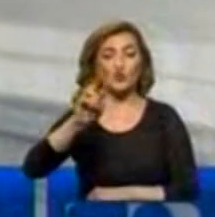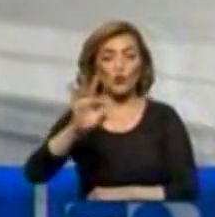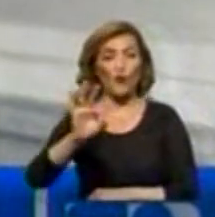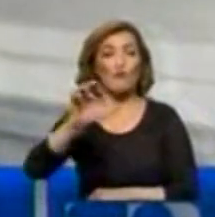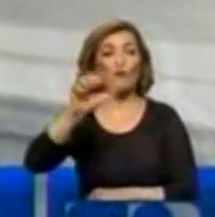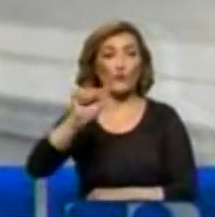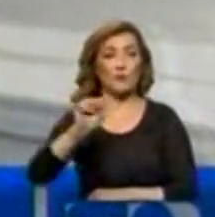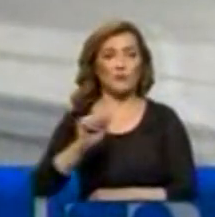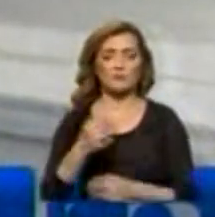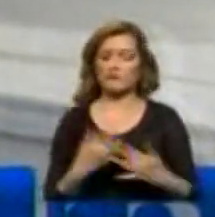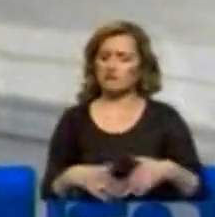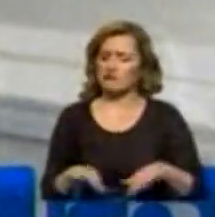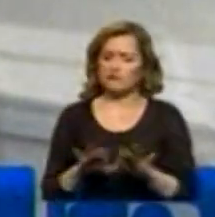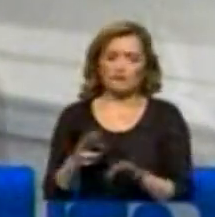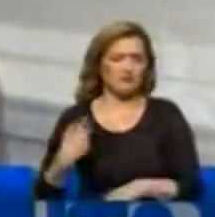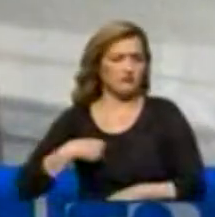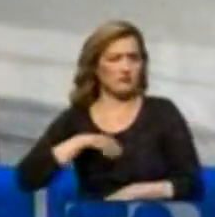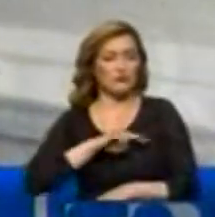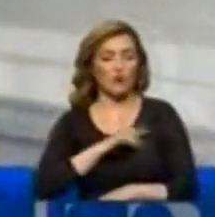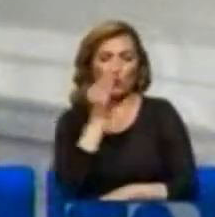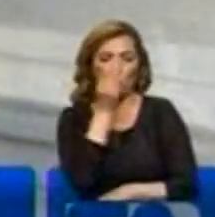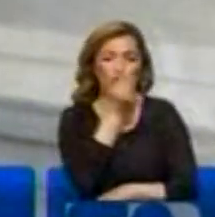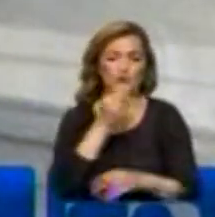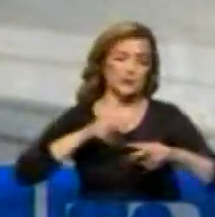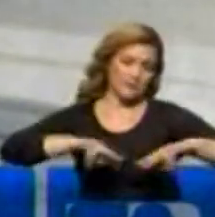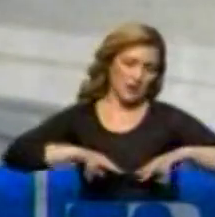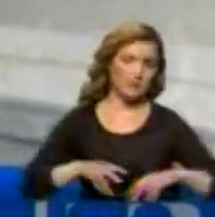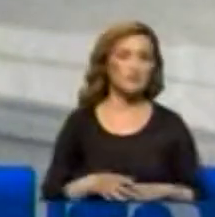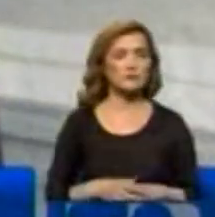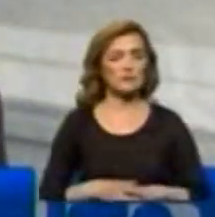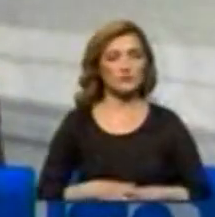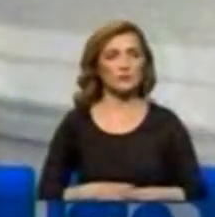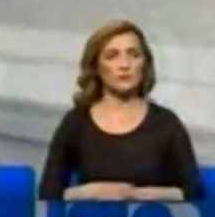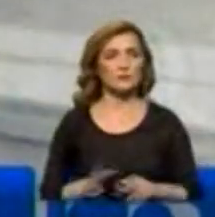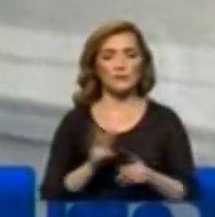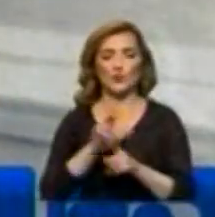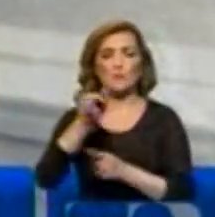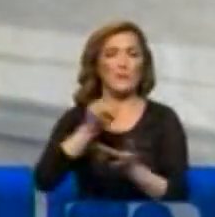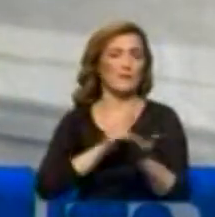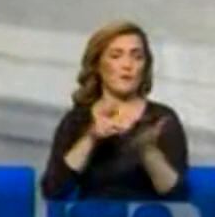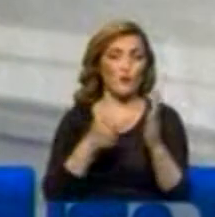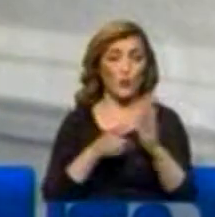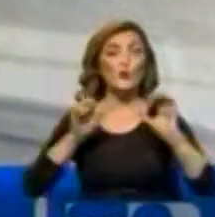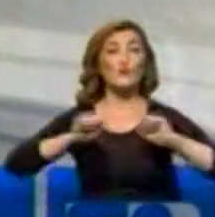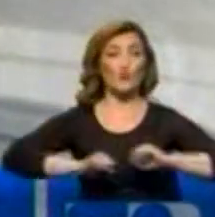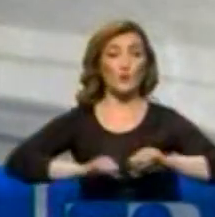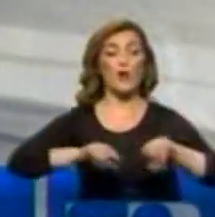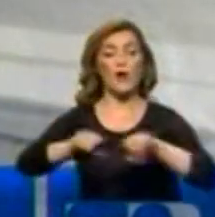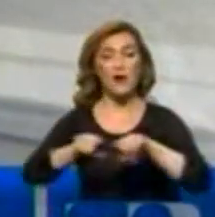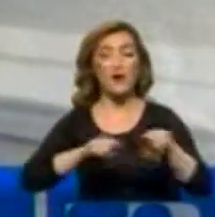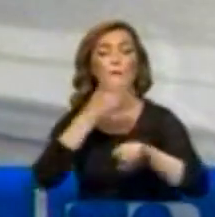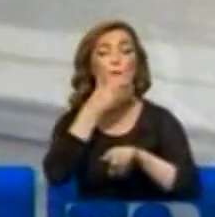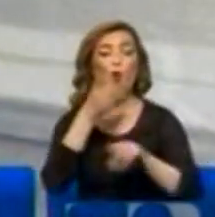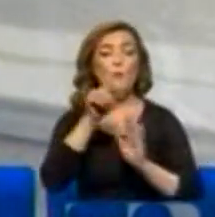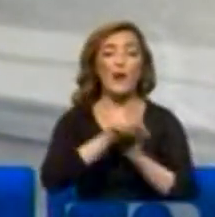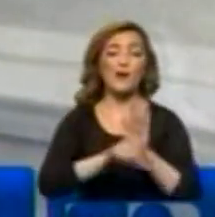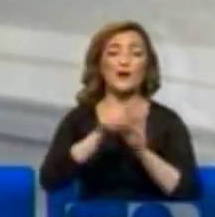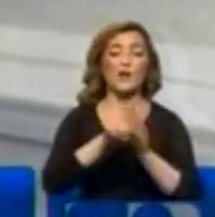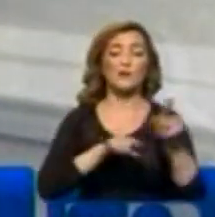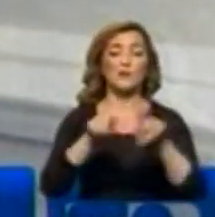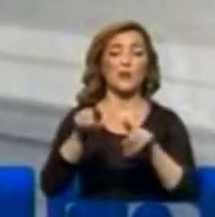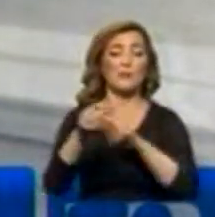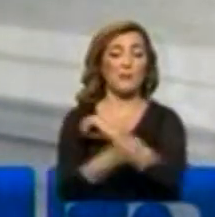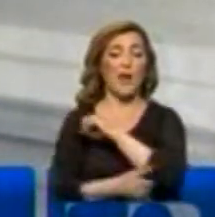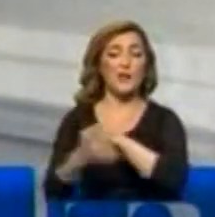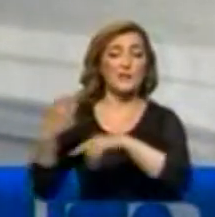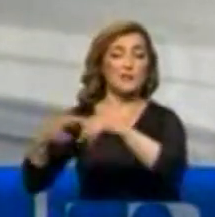es importantísimo, así mismo como el arroz. La idea es que estos productos no paguen arancel, puedan competir de mejor manera con nuestros vecinos y con